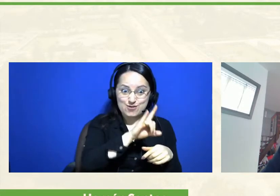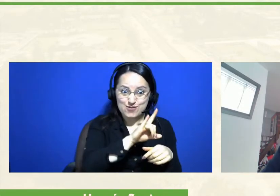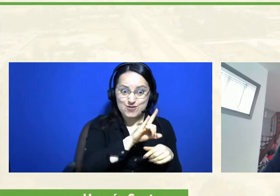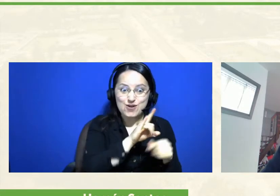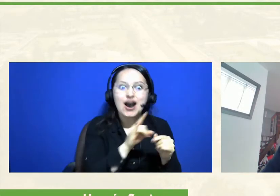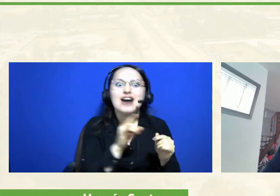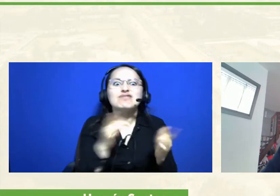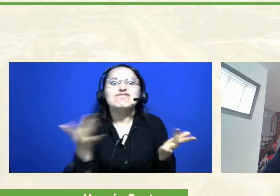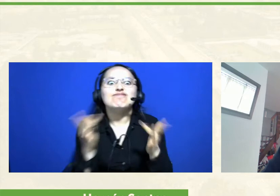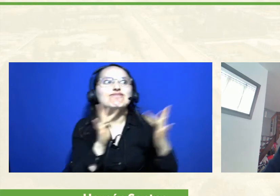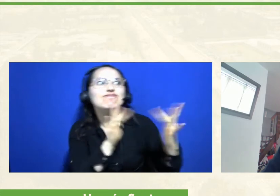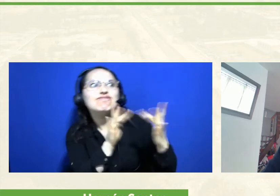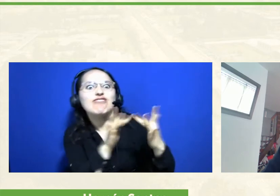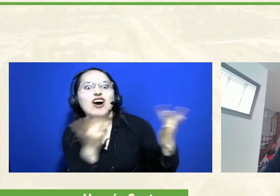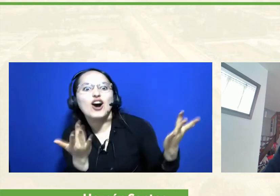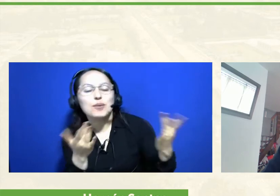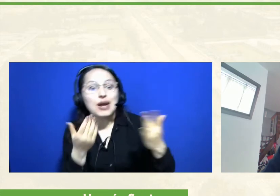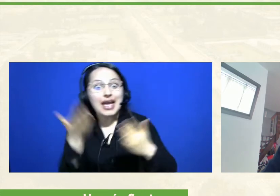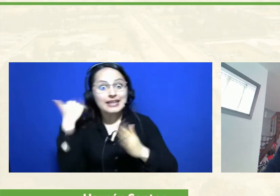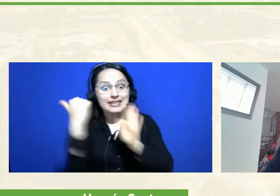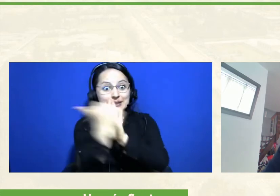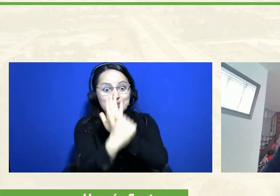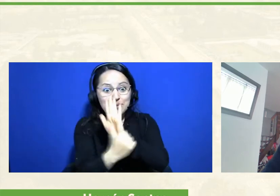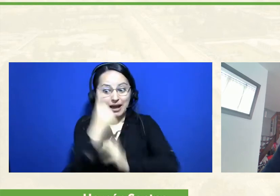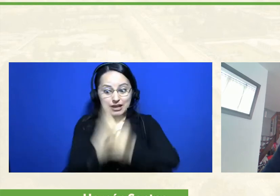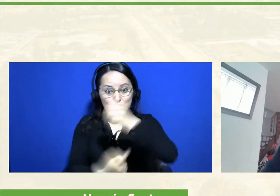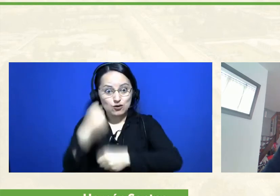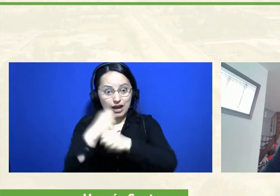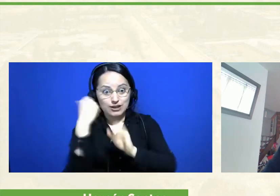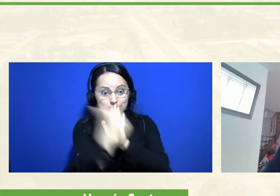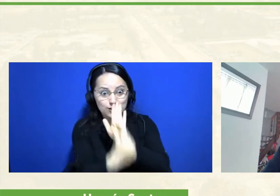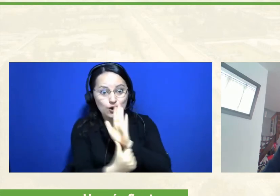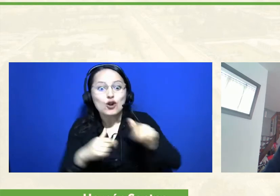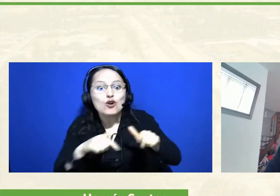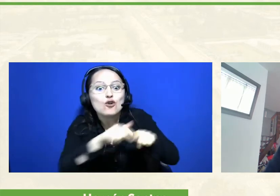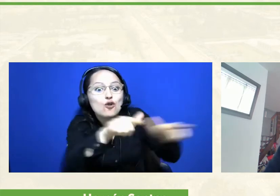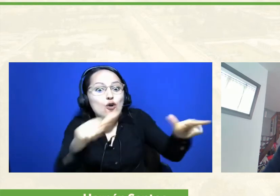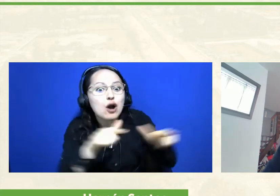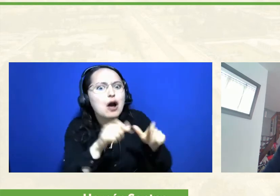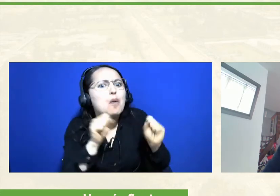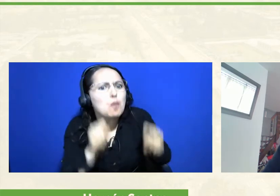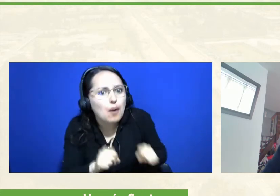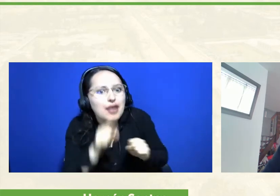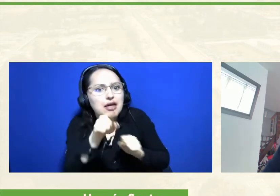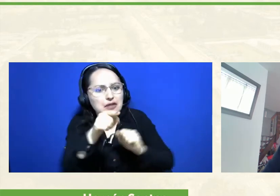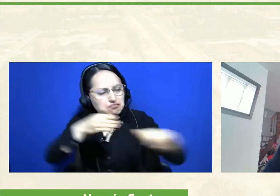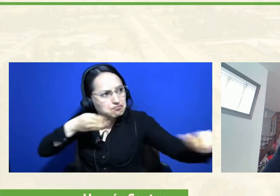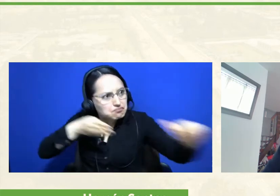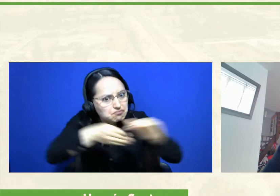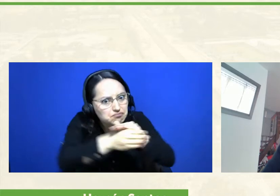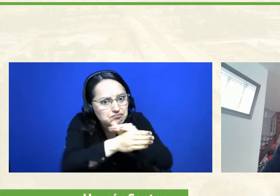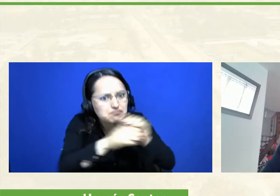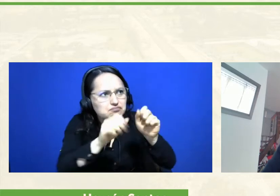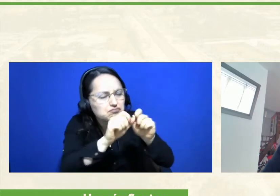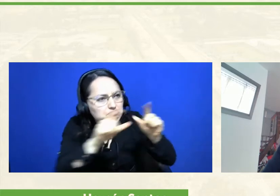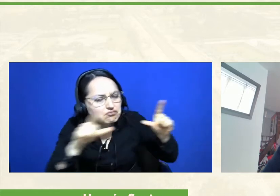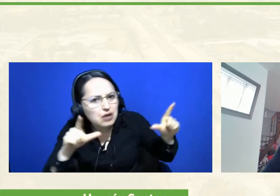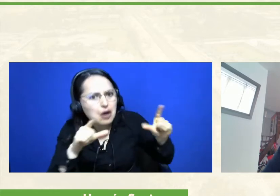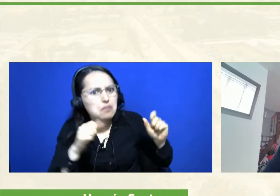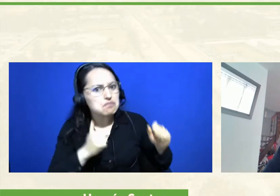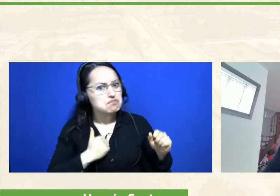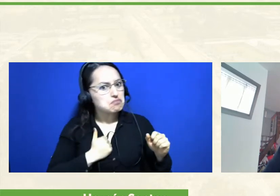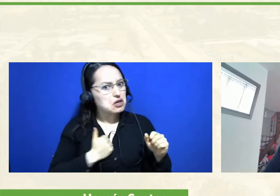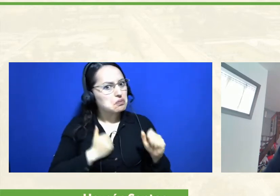el programa el año pasado. Creó este micrositio para que la gente pueda entrar y de una manera muy práctica y muy